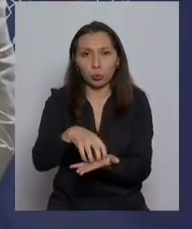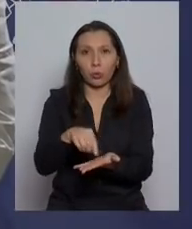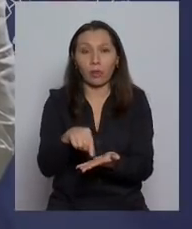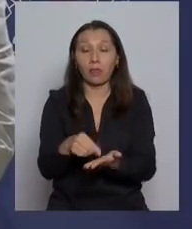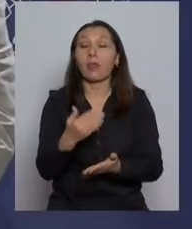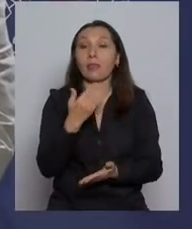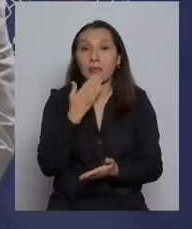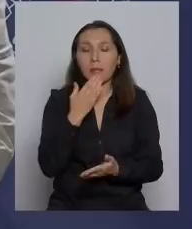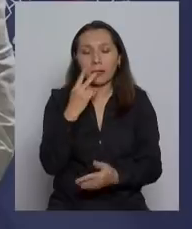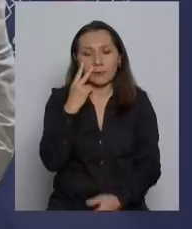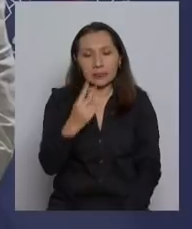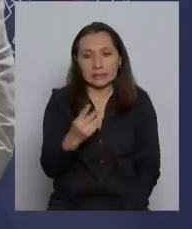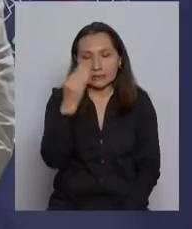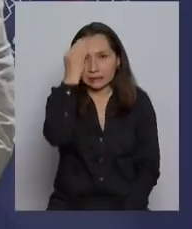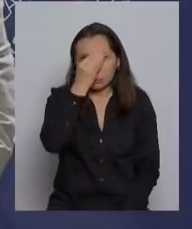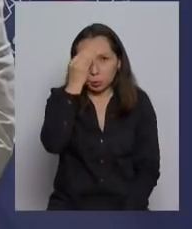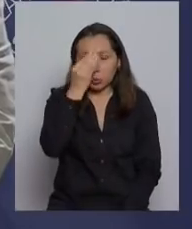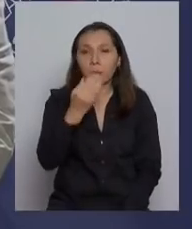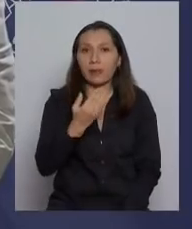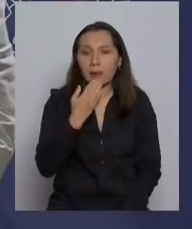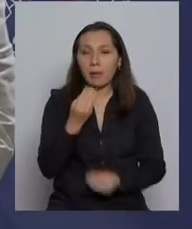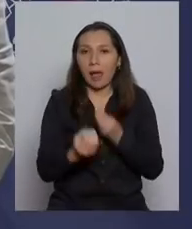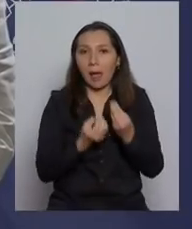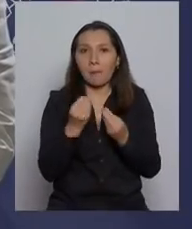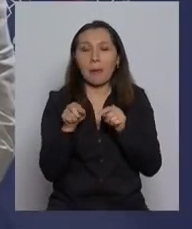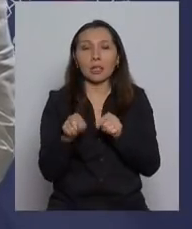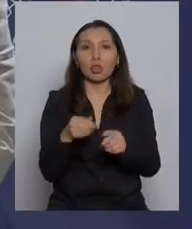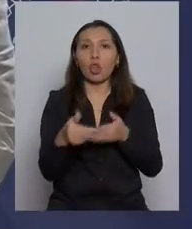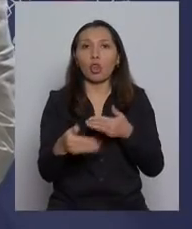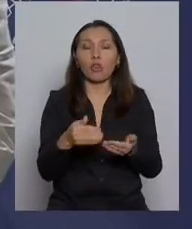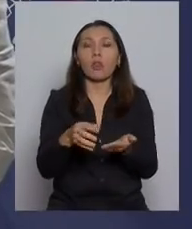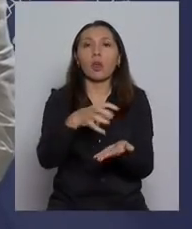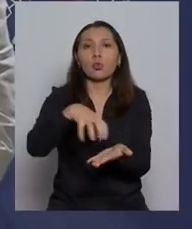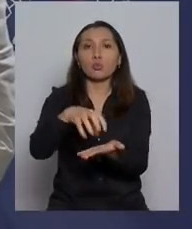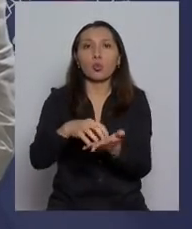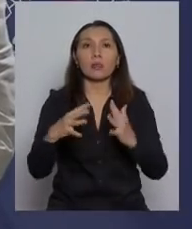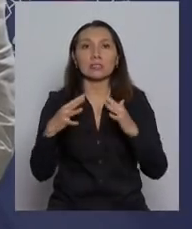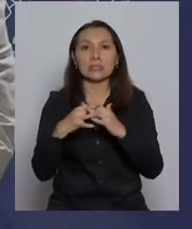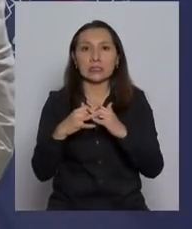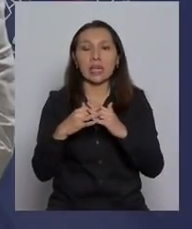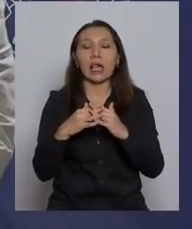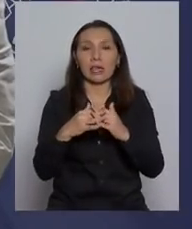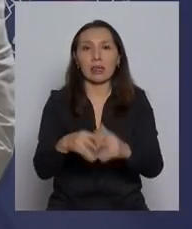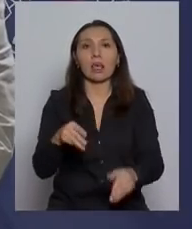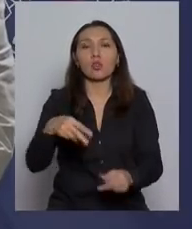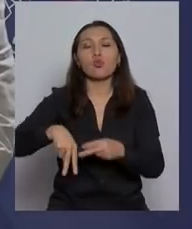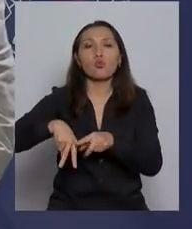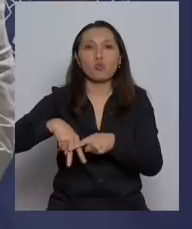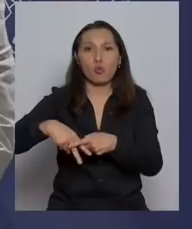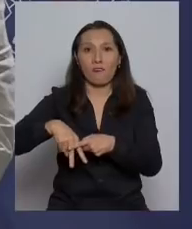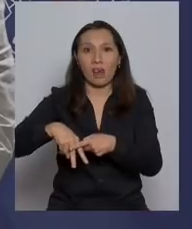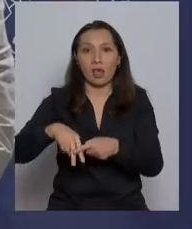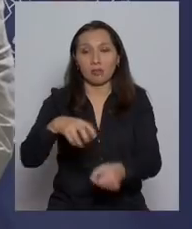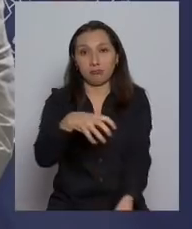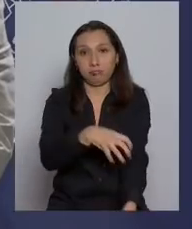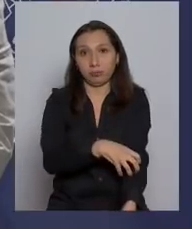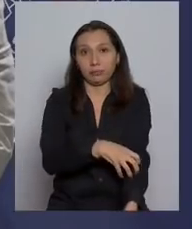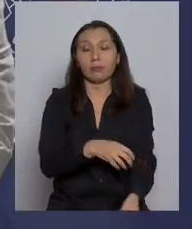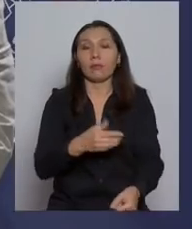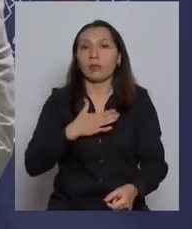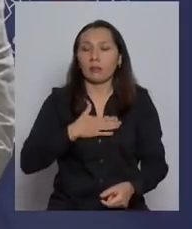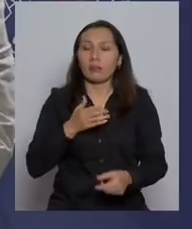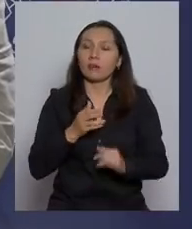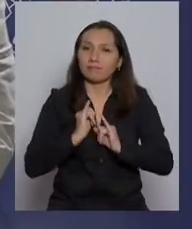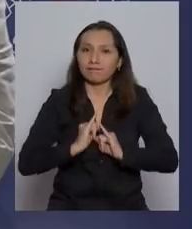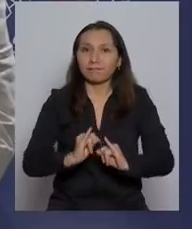también vemos con preocupación lo que ha ocurrido en la ciudad de Chillán, en la región de Ñuble. Quiero